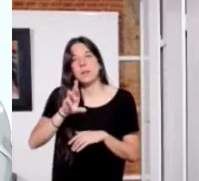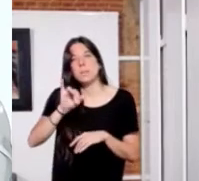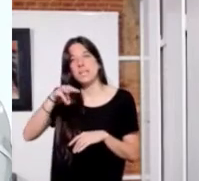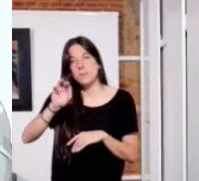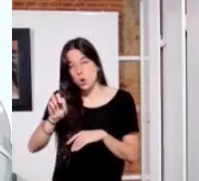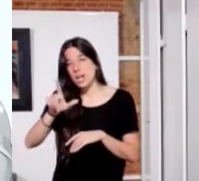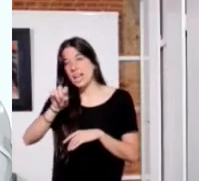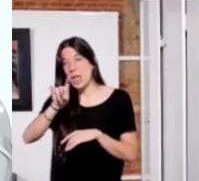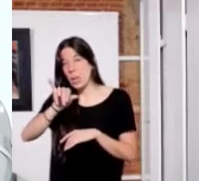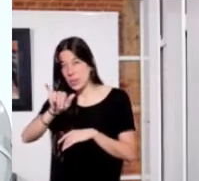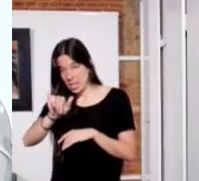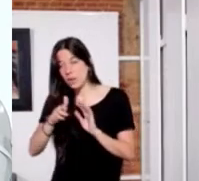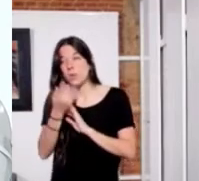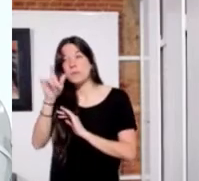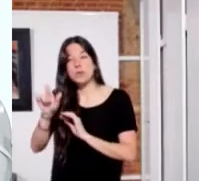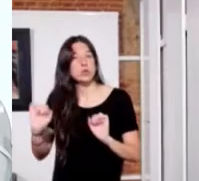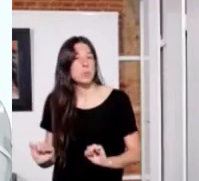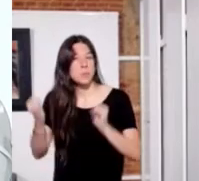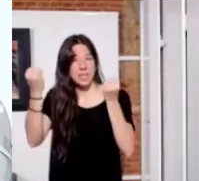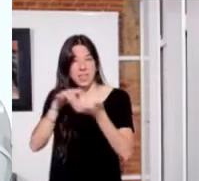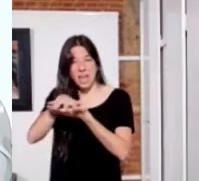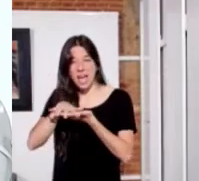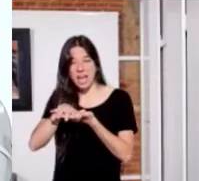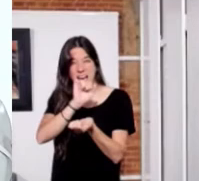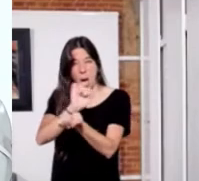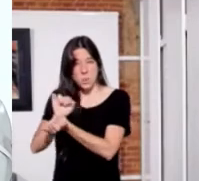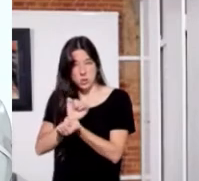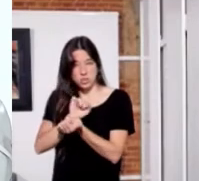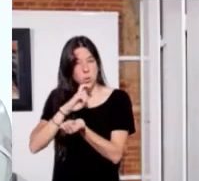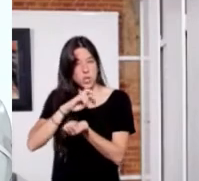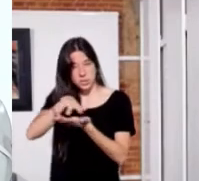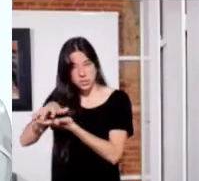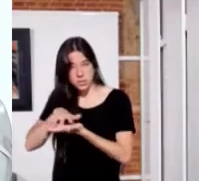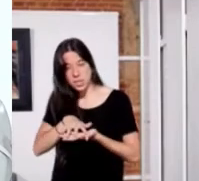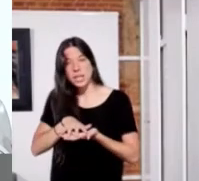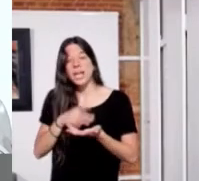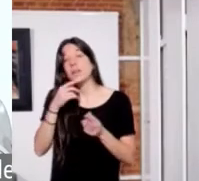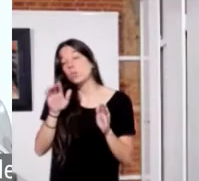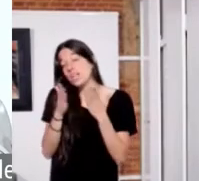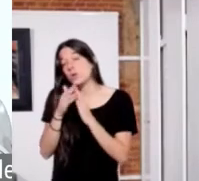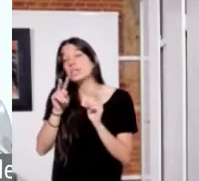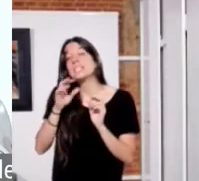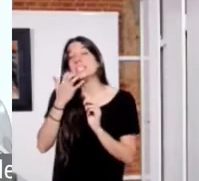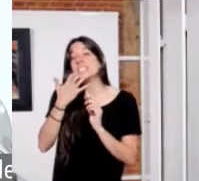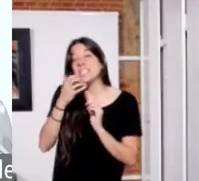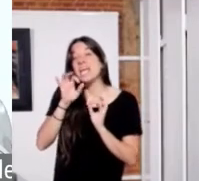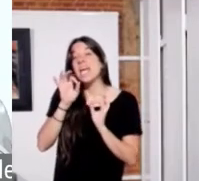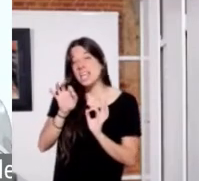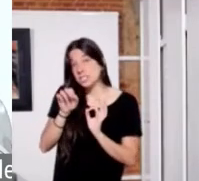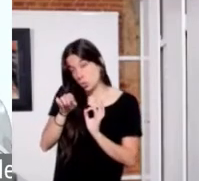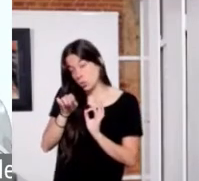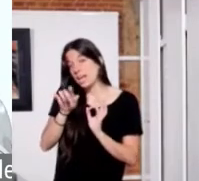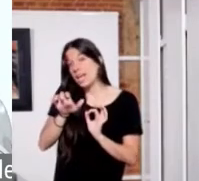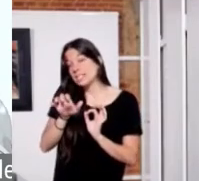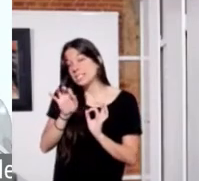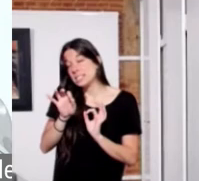un superviviente de los campos de exterminio, en Si esto es un hombre, un libro que si no habéis leído os animo a lo que lo leáis, que